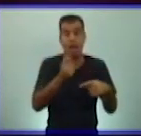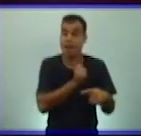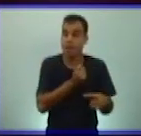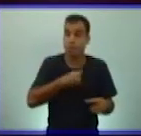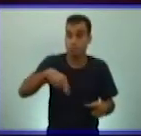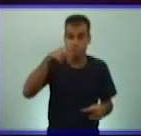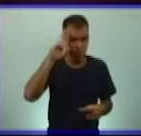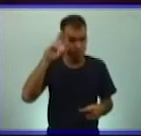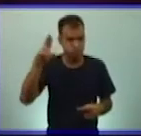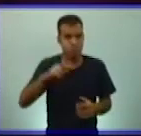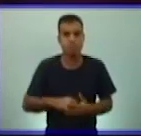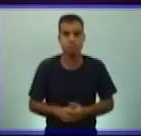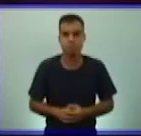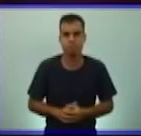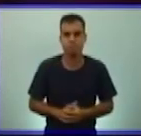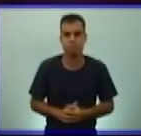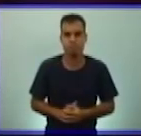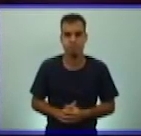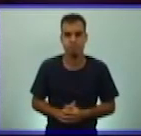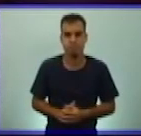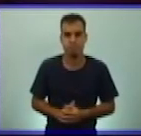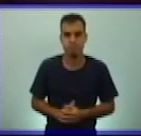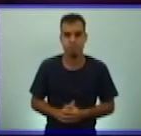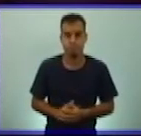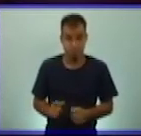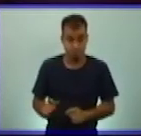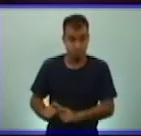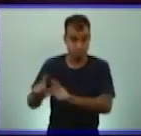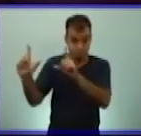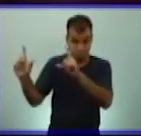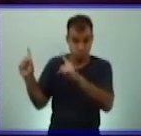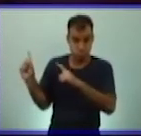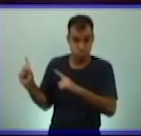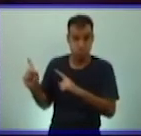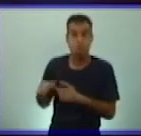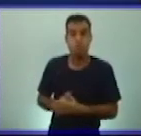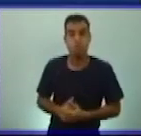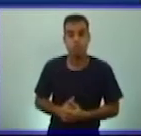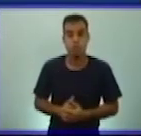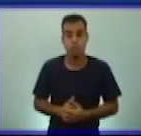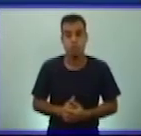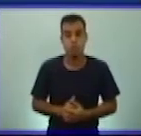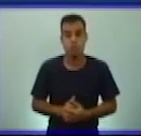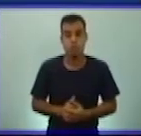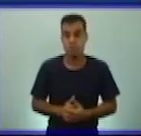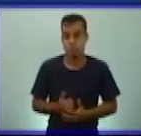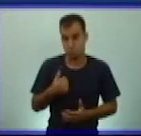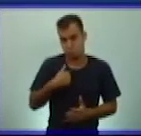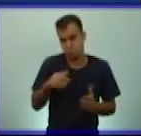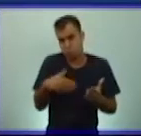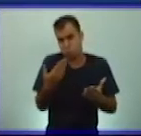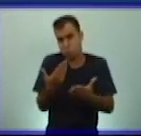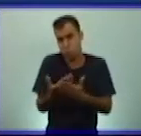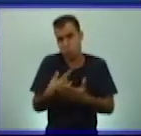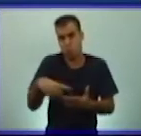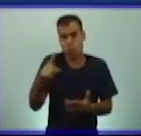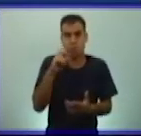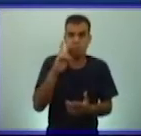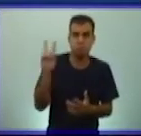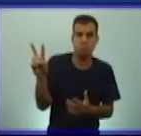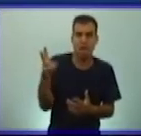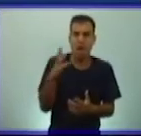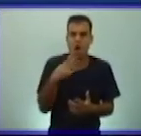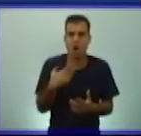recuerden. En este caso, en la próxima diapositiva, yo les propongo la interpretación de las